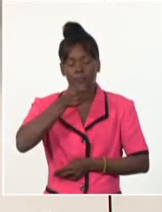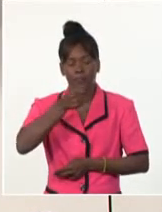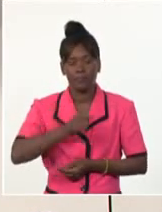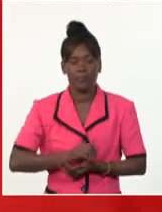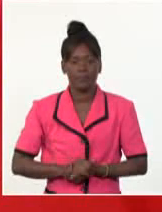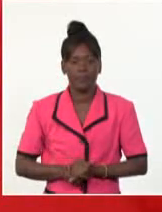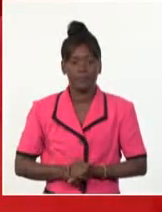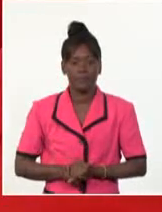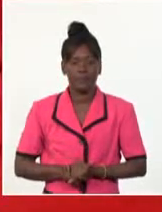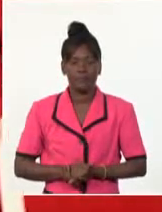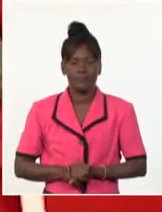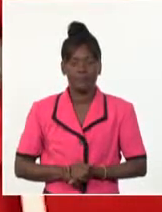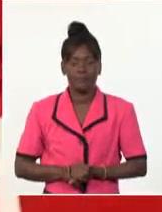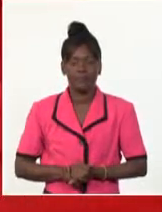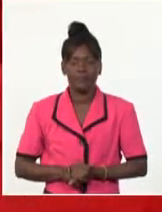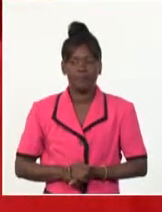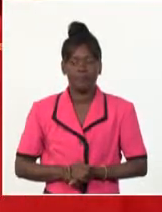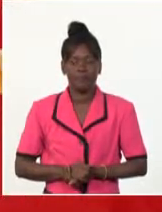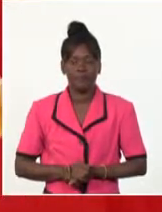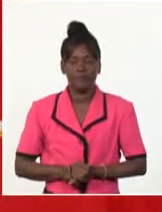Ramírez. Bueno,